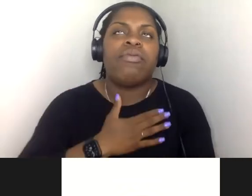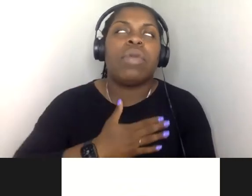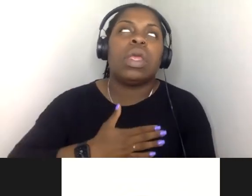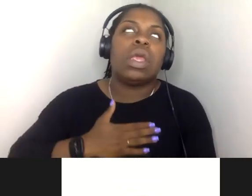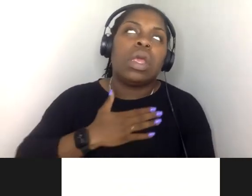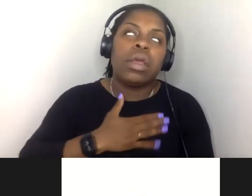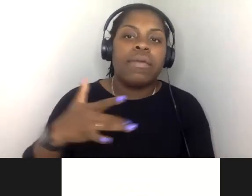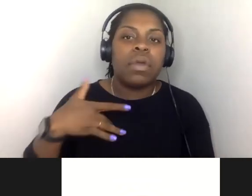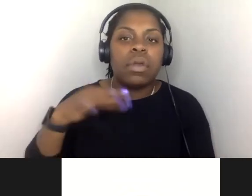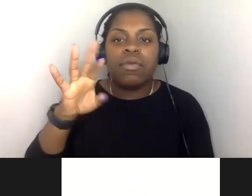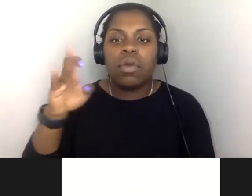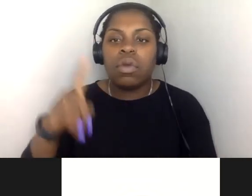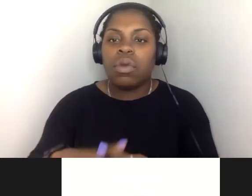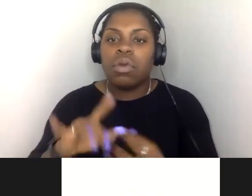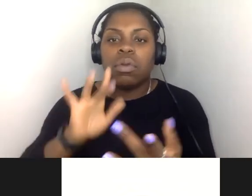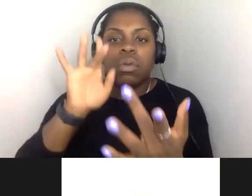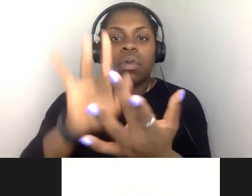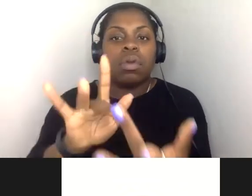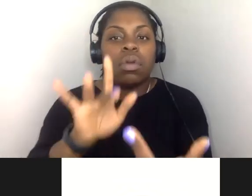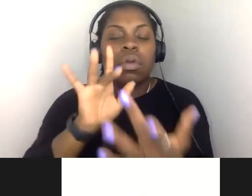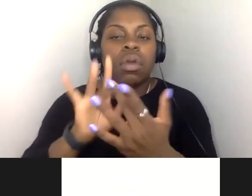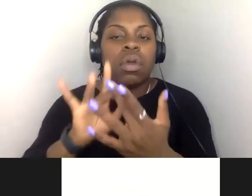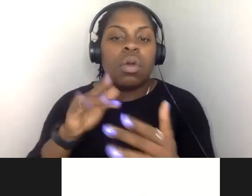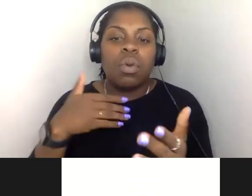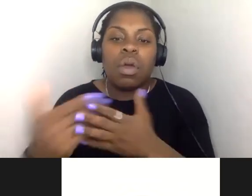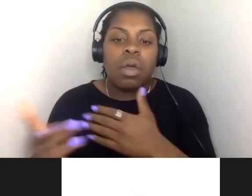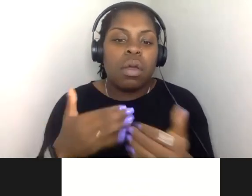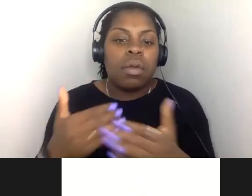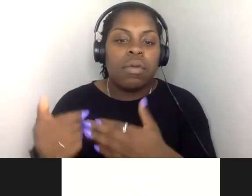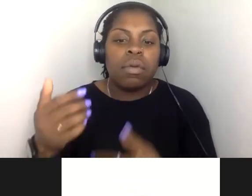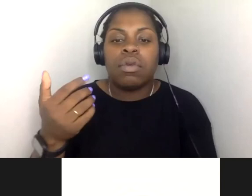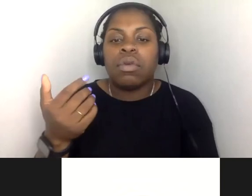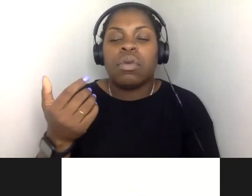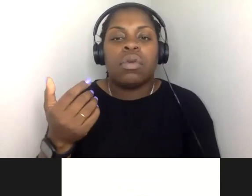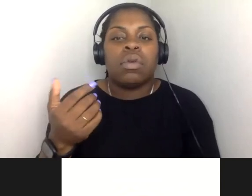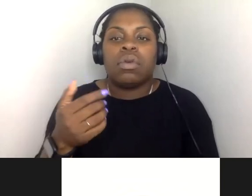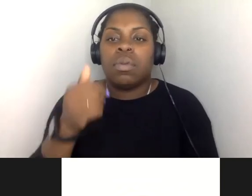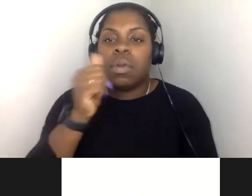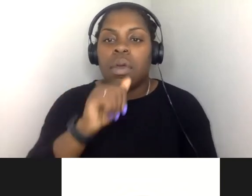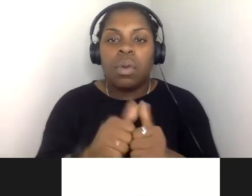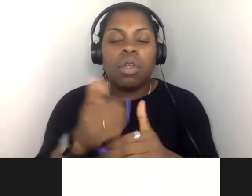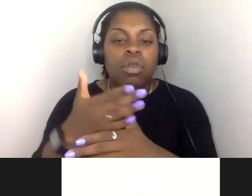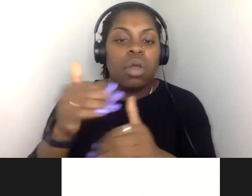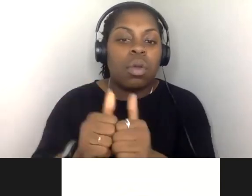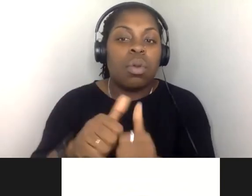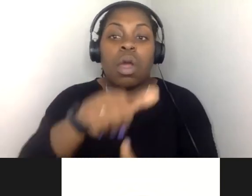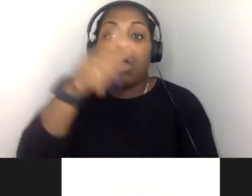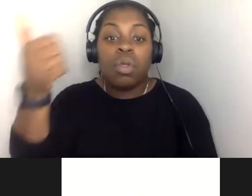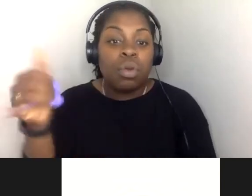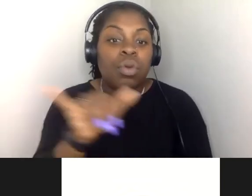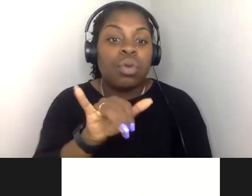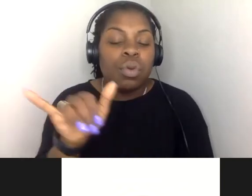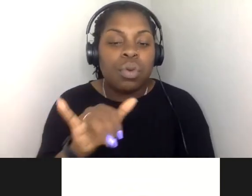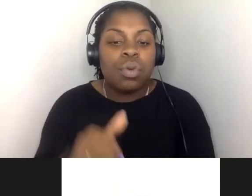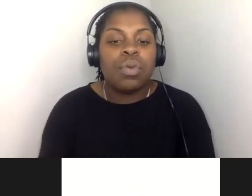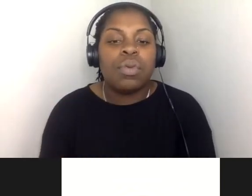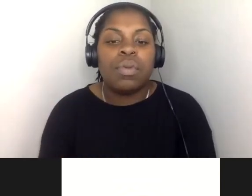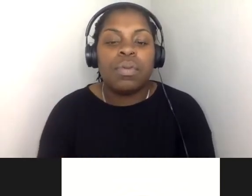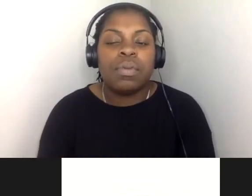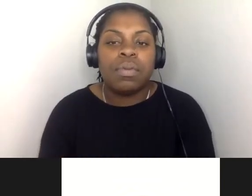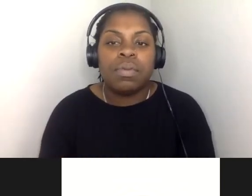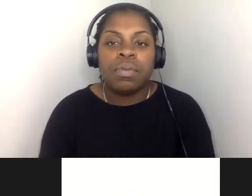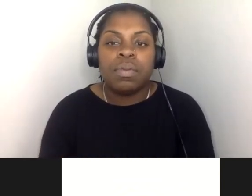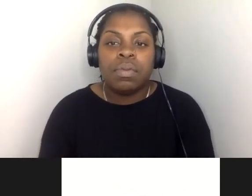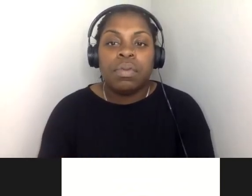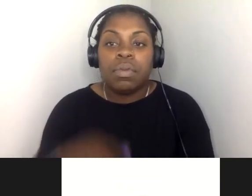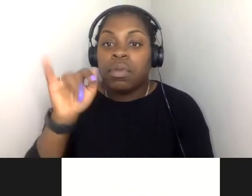to así pueden añadir cualquier recurso que tengan para compartirlo también. And if you have